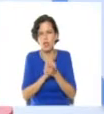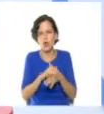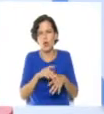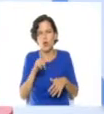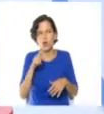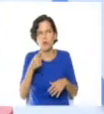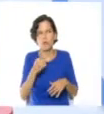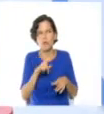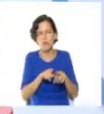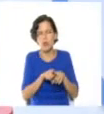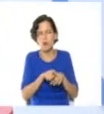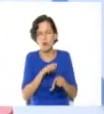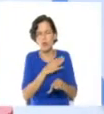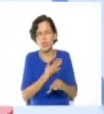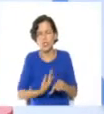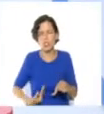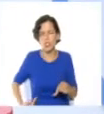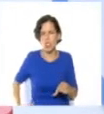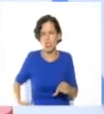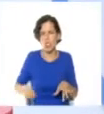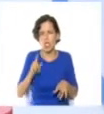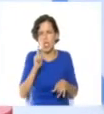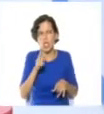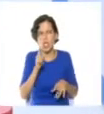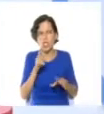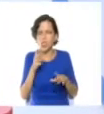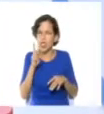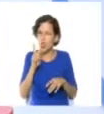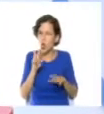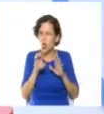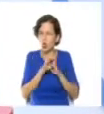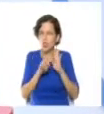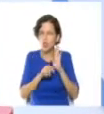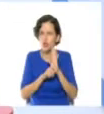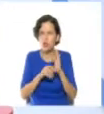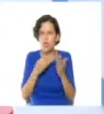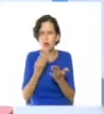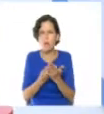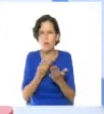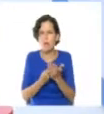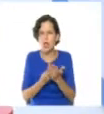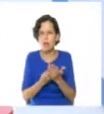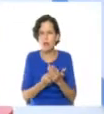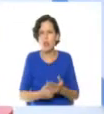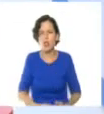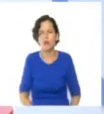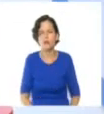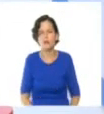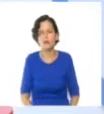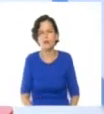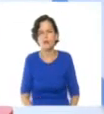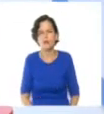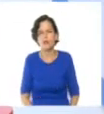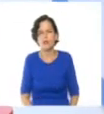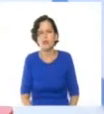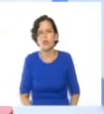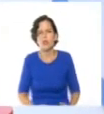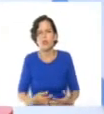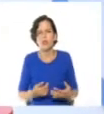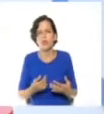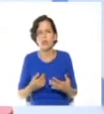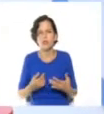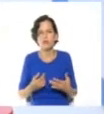Castro. Aquí el presidente Cipriano Castro plantea en sus constituciones la